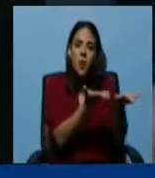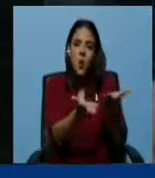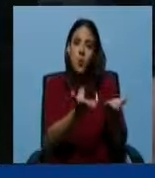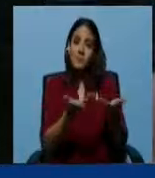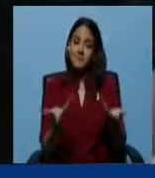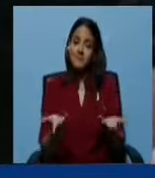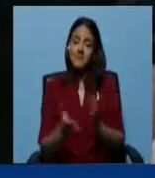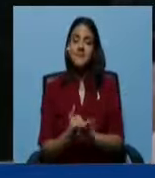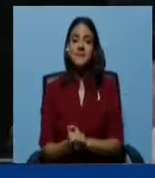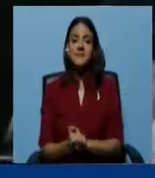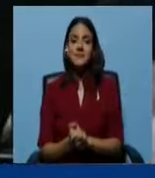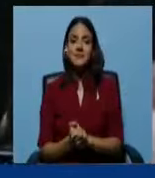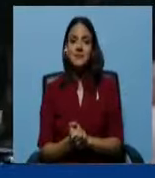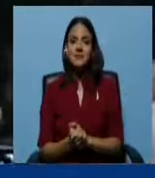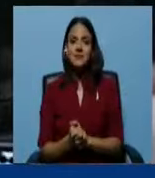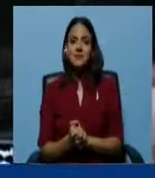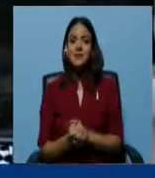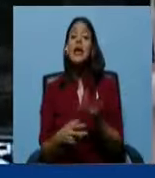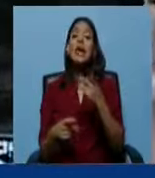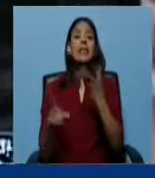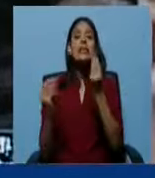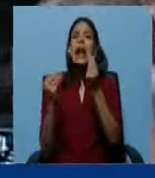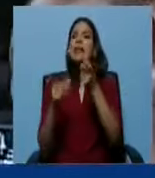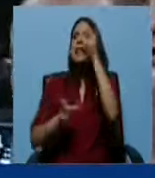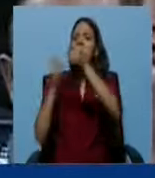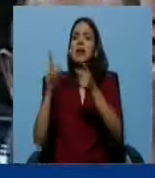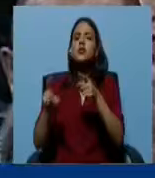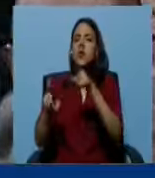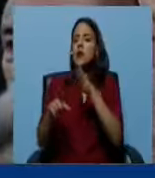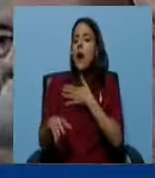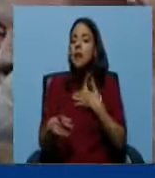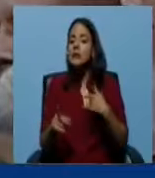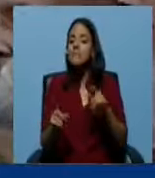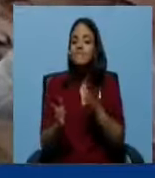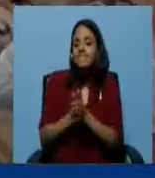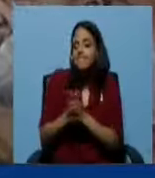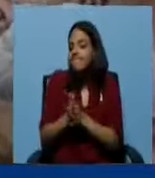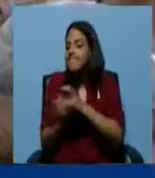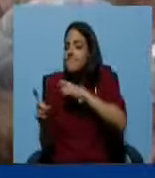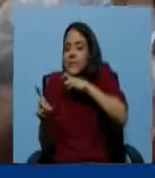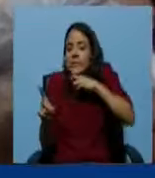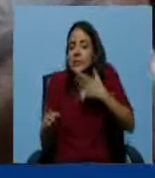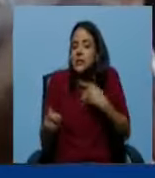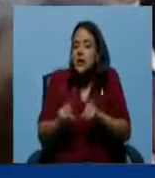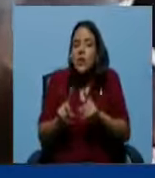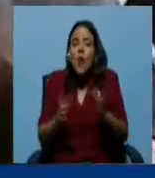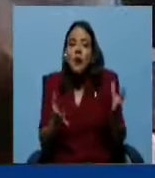tan apetecida esta casa por las oligarquías,